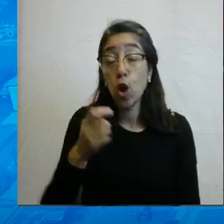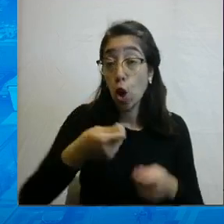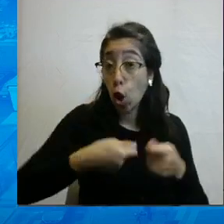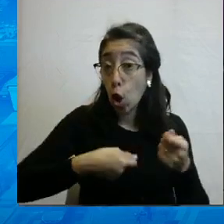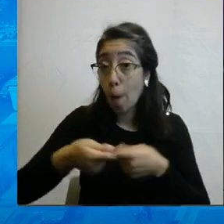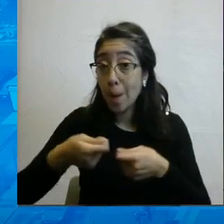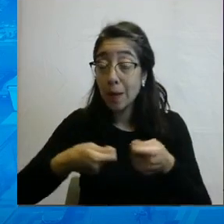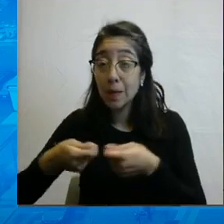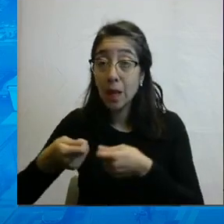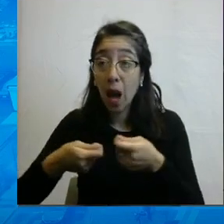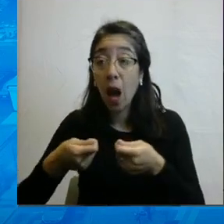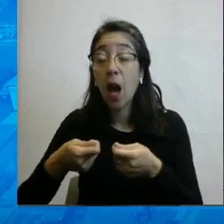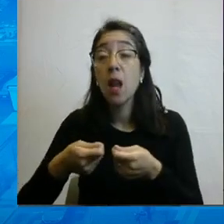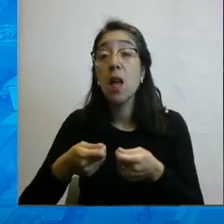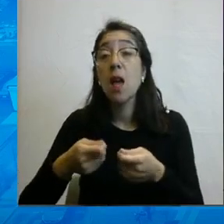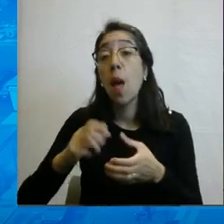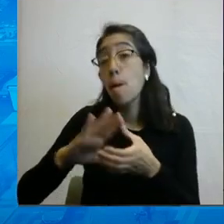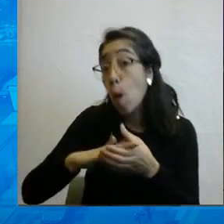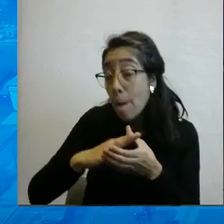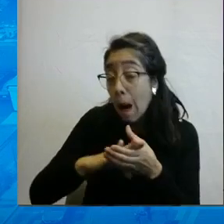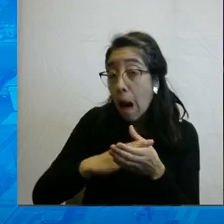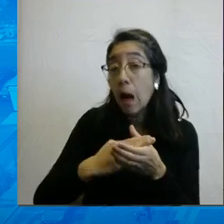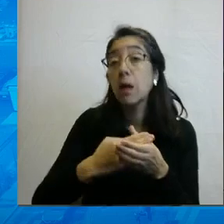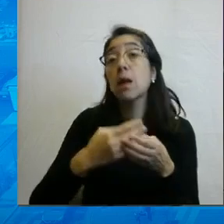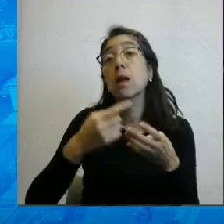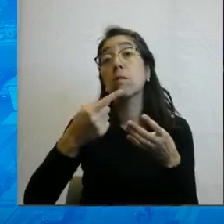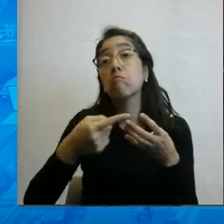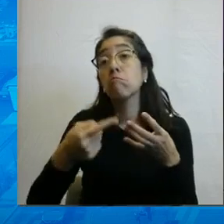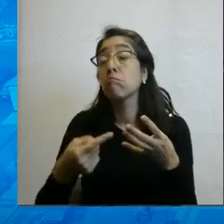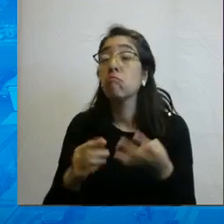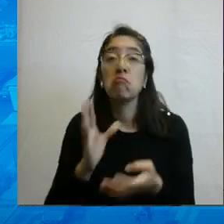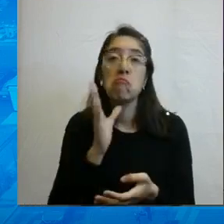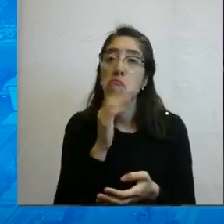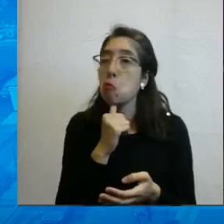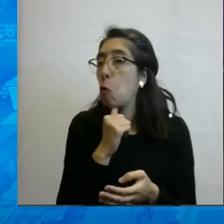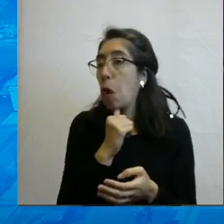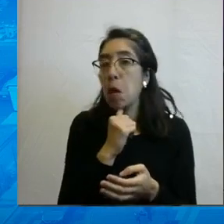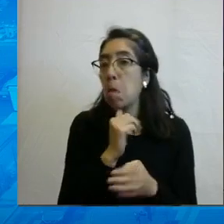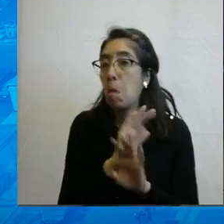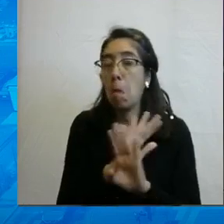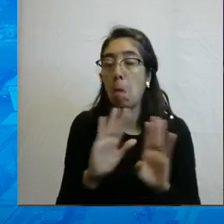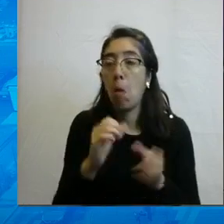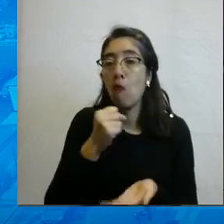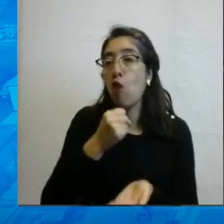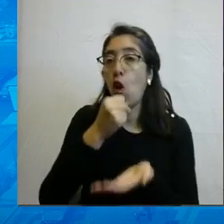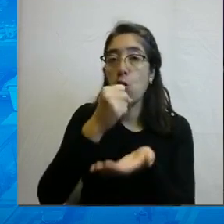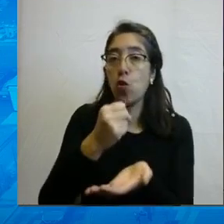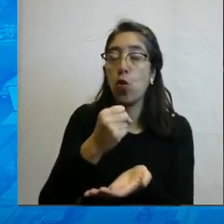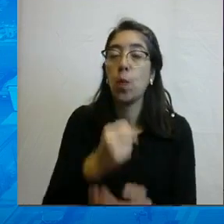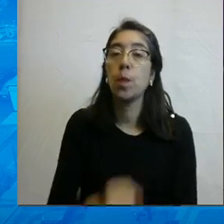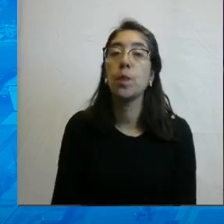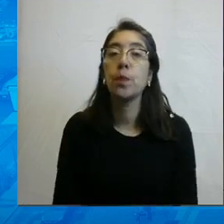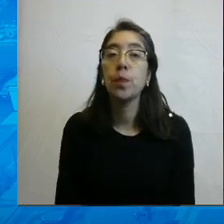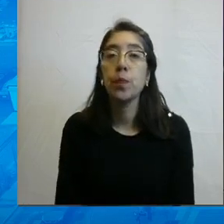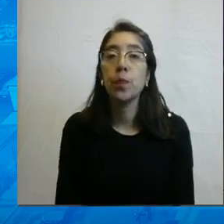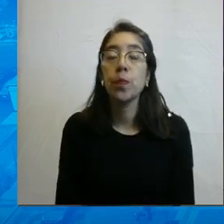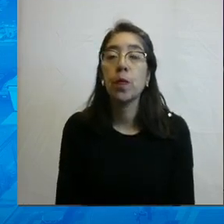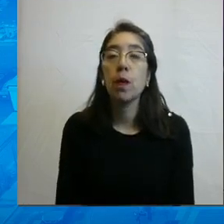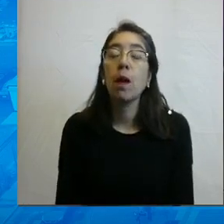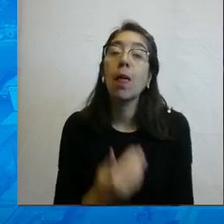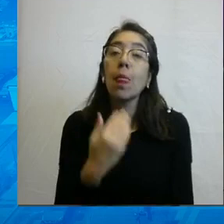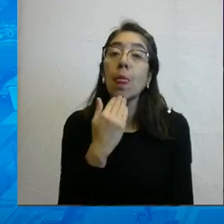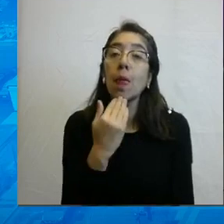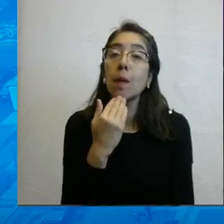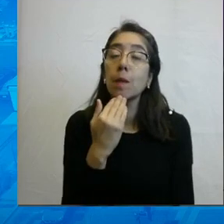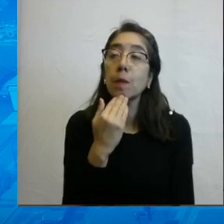invertir en Pumaire, y se entiende que no ha habido esa inversión. El otro punto, disculpe que me alargue, pero las cocinerías